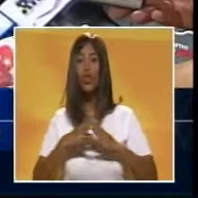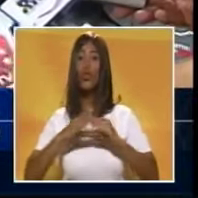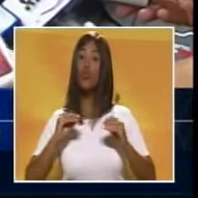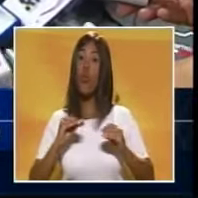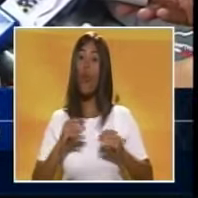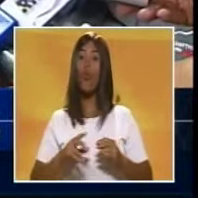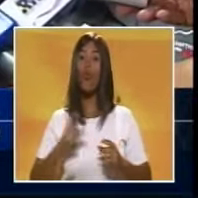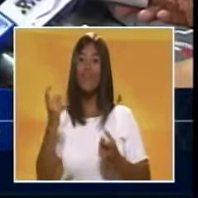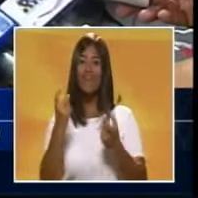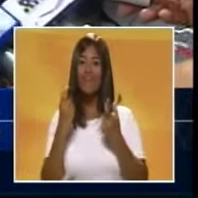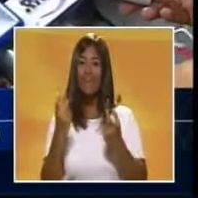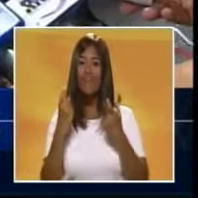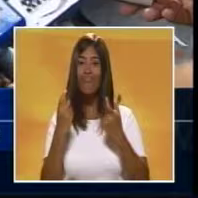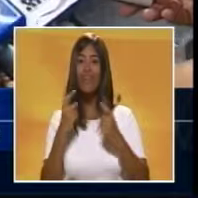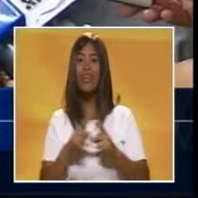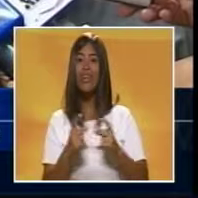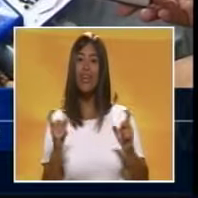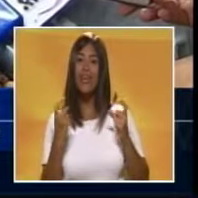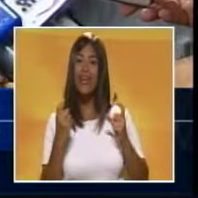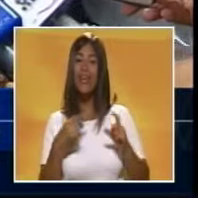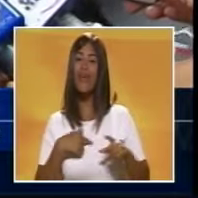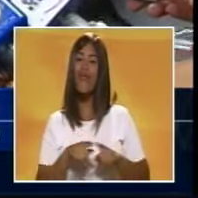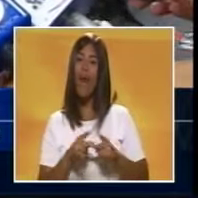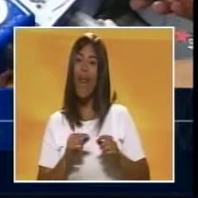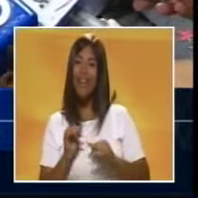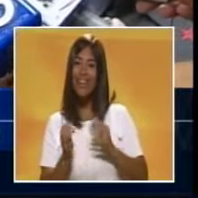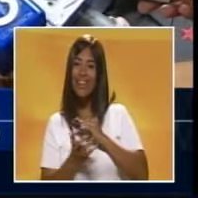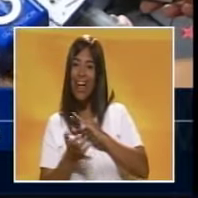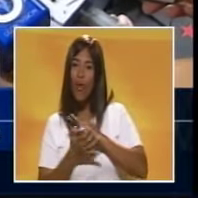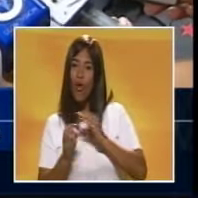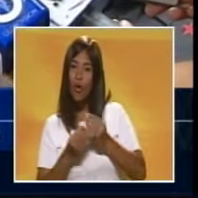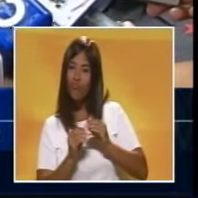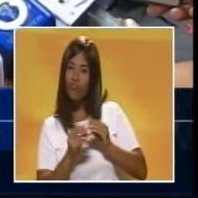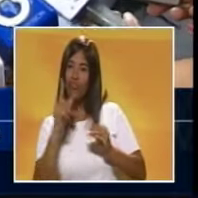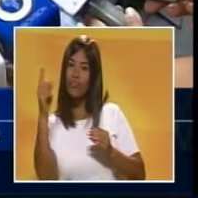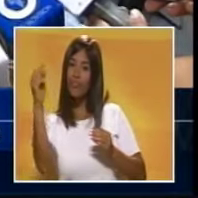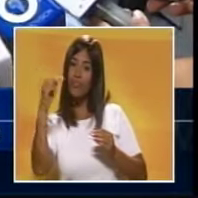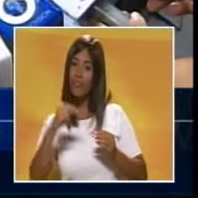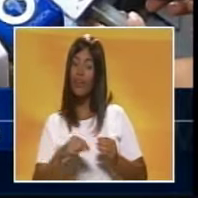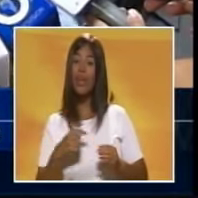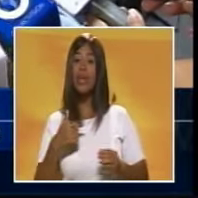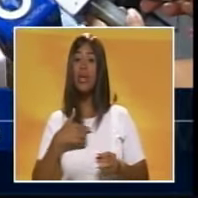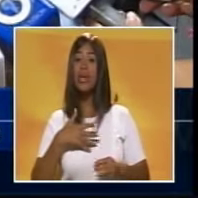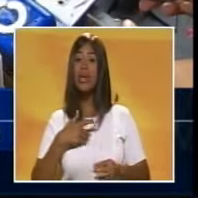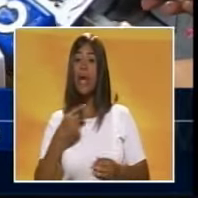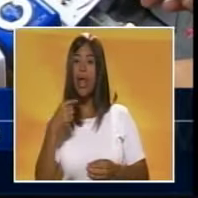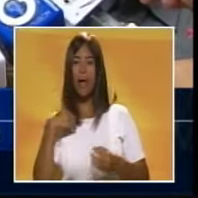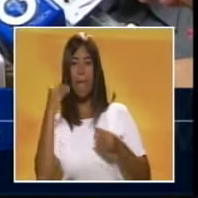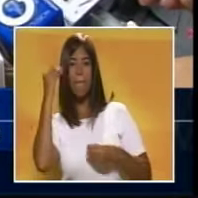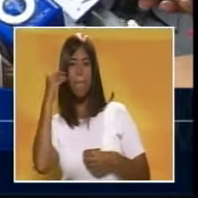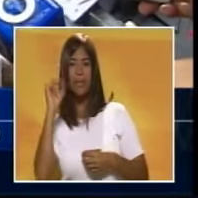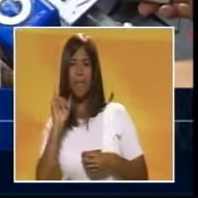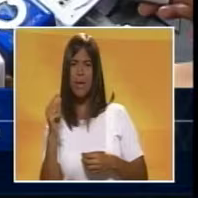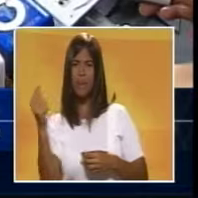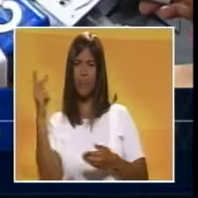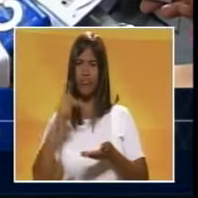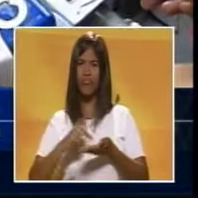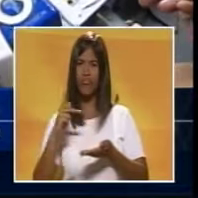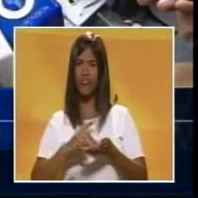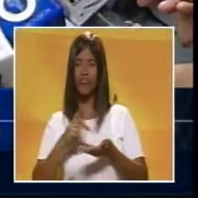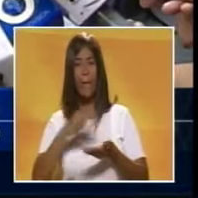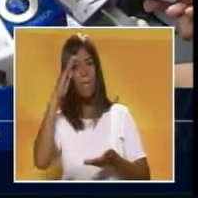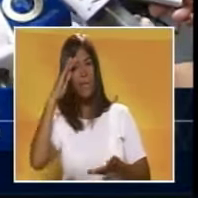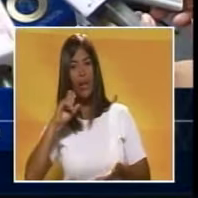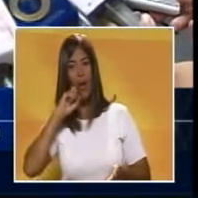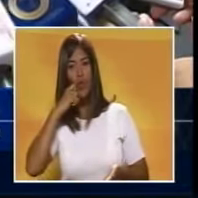todo lo que tiene que ver con transferencia de tecnología. Rechazó que se quiera mediatizar la presencia puntual de estos militares extranjeros en el